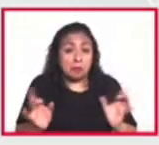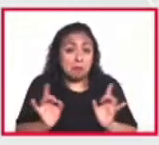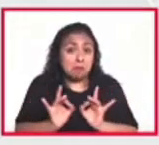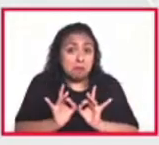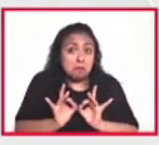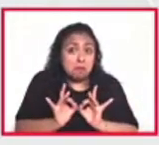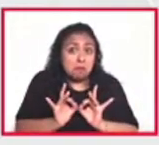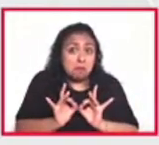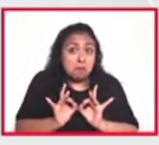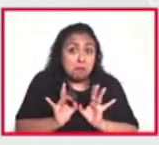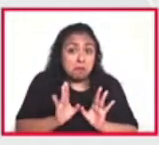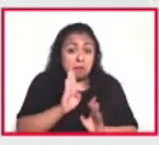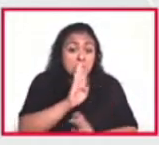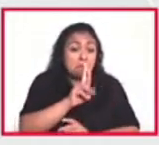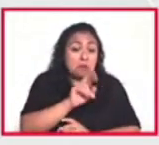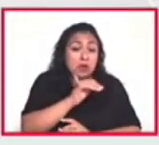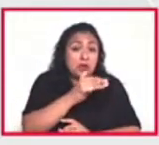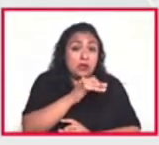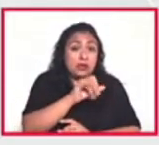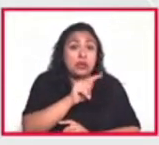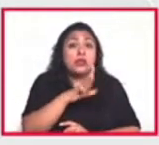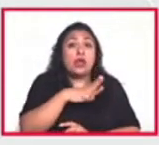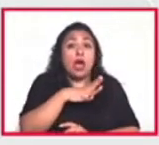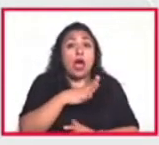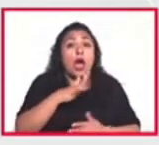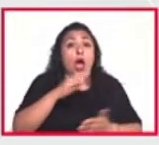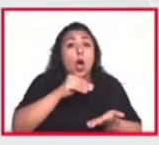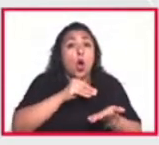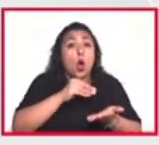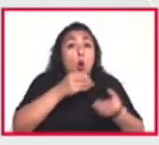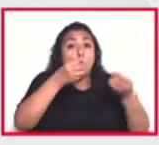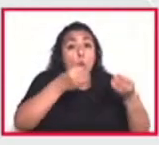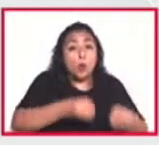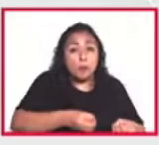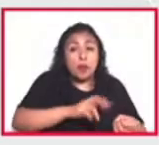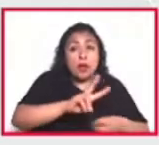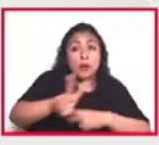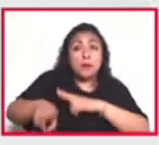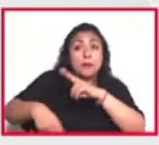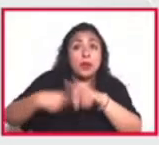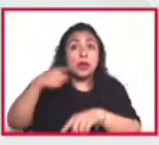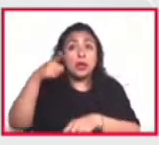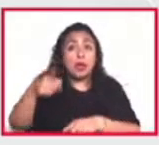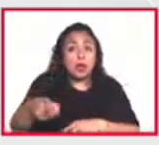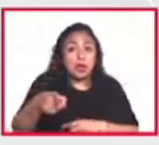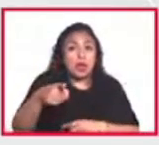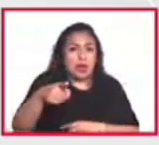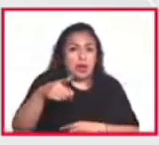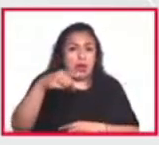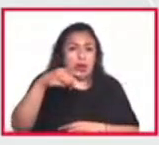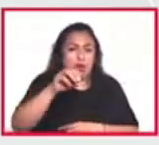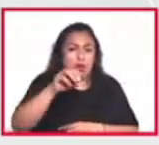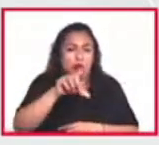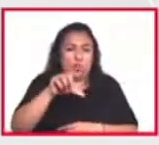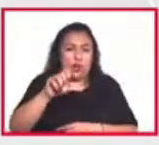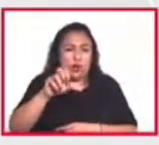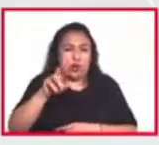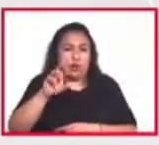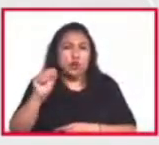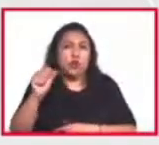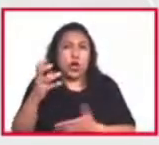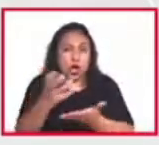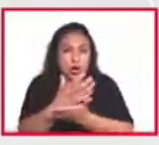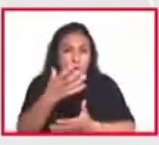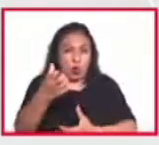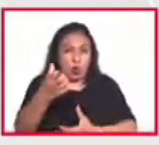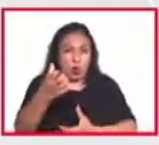que Brigitte Brock ya tenía el compromiso de irse a hacer Moulin Rouge, película por la que se ganó el Oscar. Rodrigo,